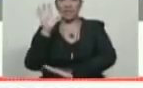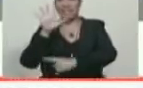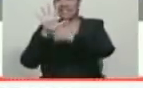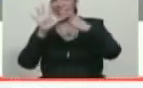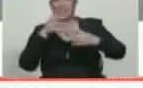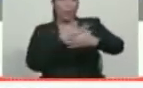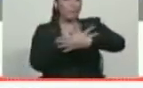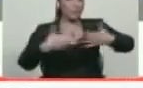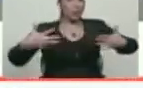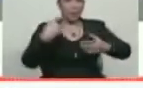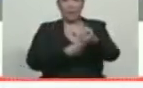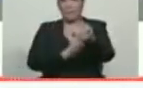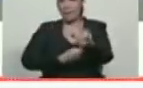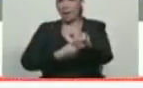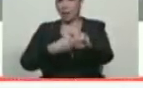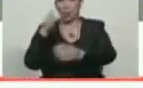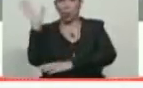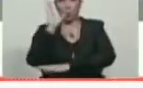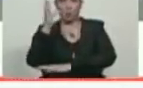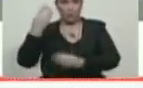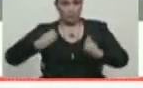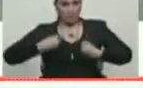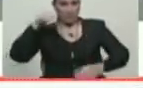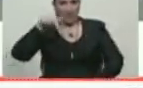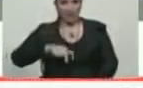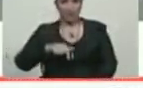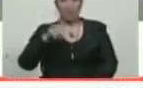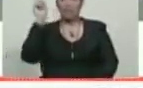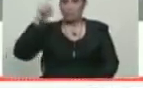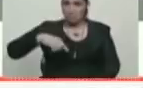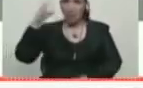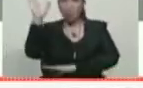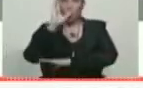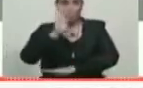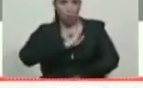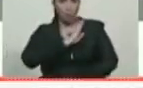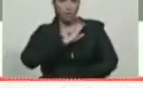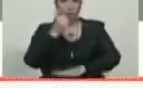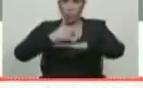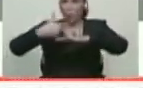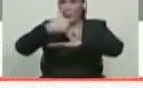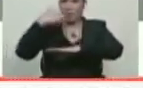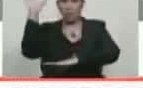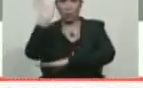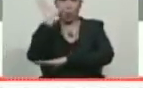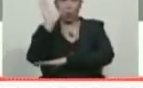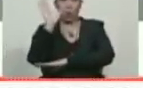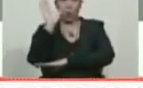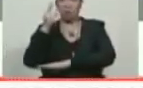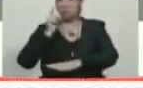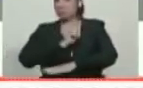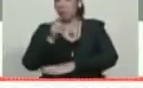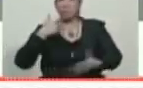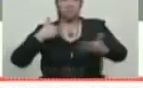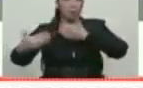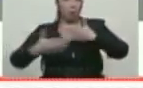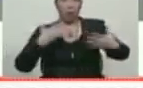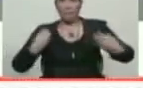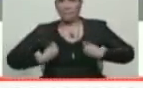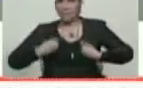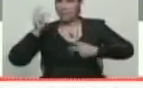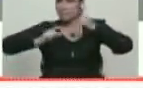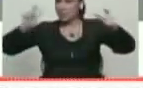5 millones de hermanos colombianos aquí, que también son colombianos, y al gobierno de Colombia no les importa la vida de